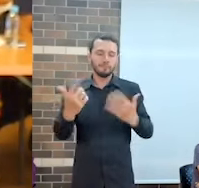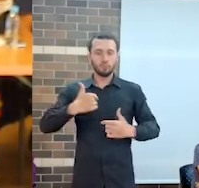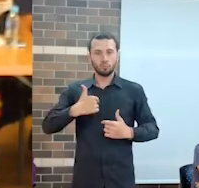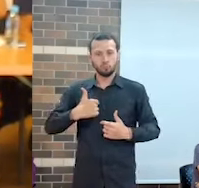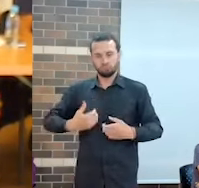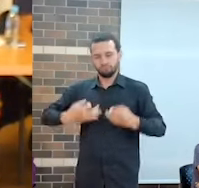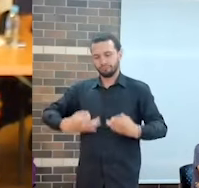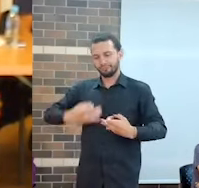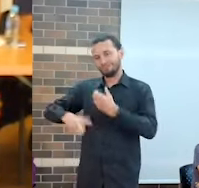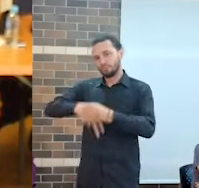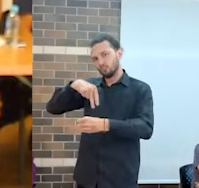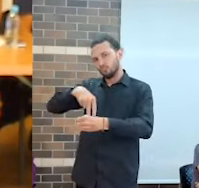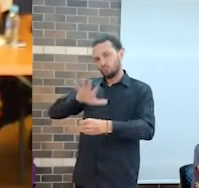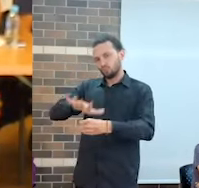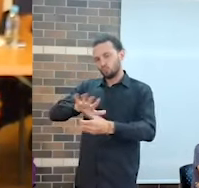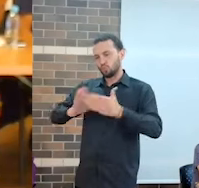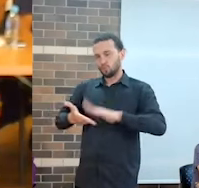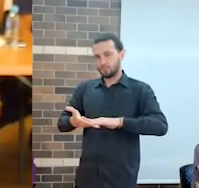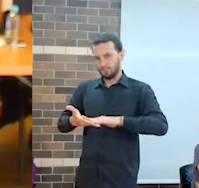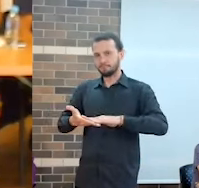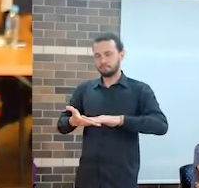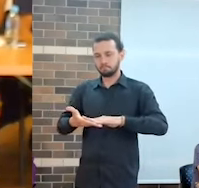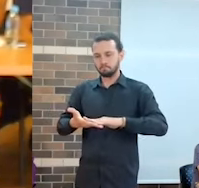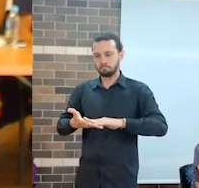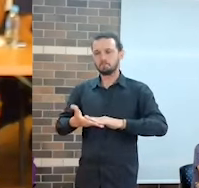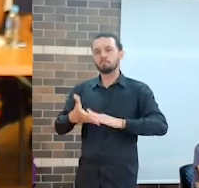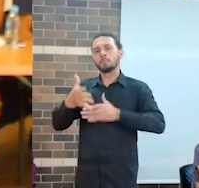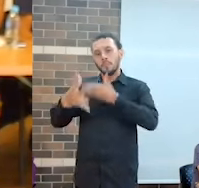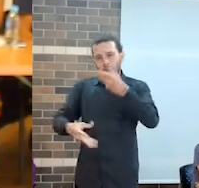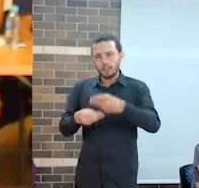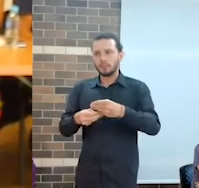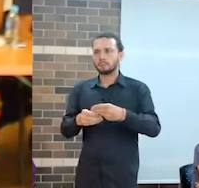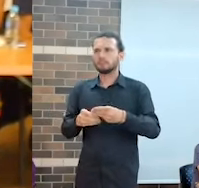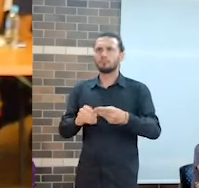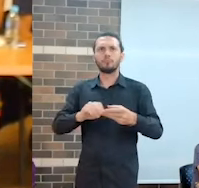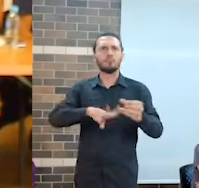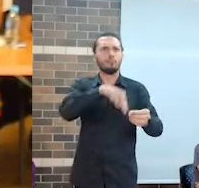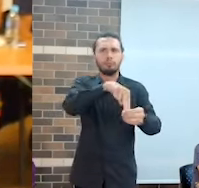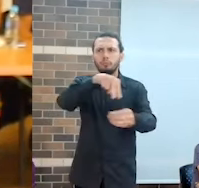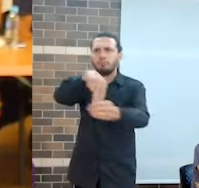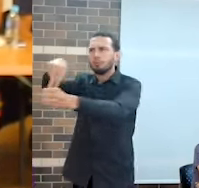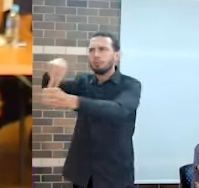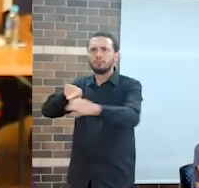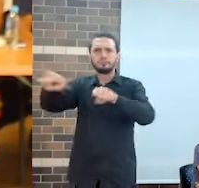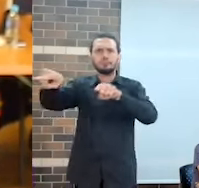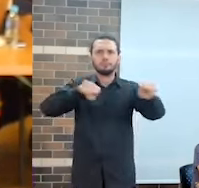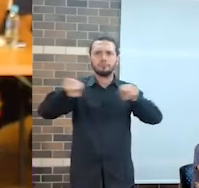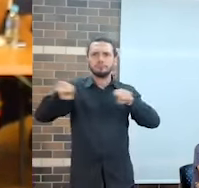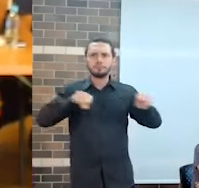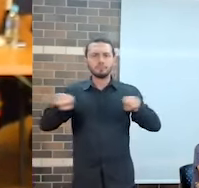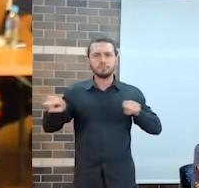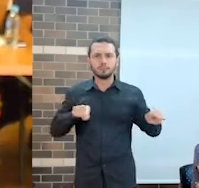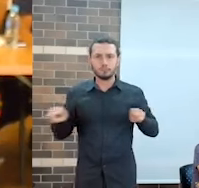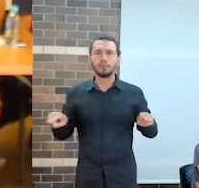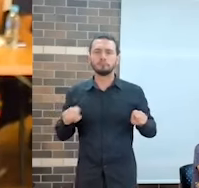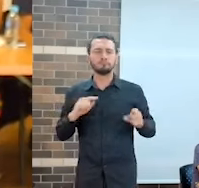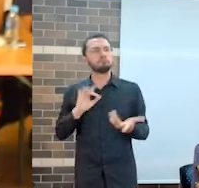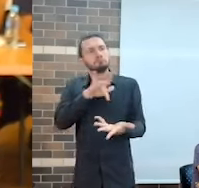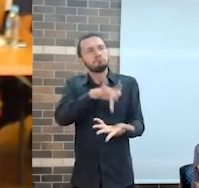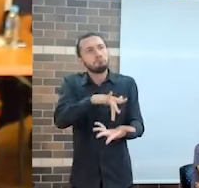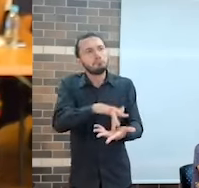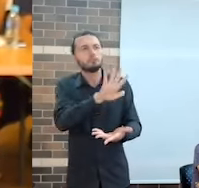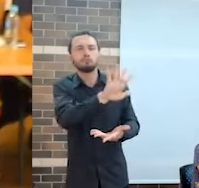un pueblo y que muchos integrantes de pueblos originarios hemos vivido en las academias y